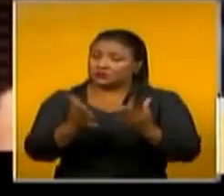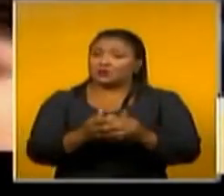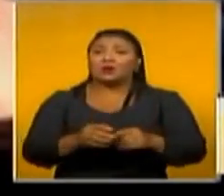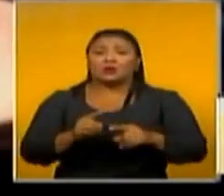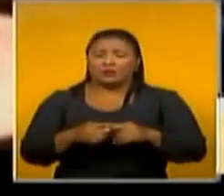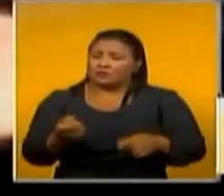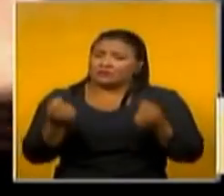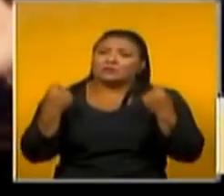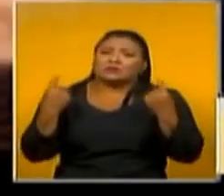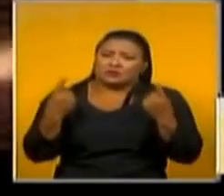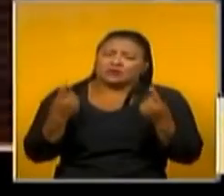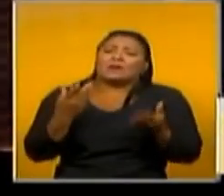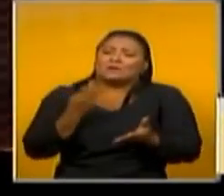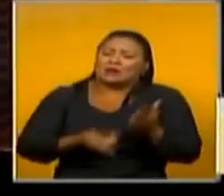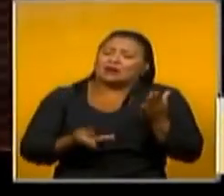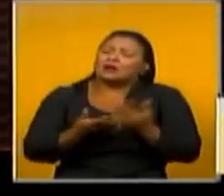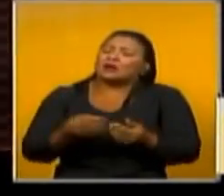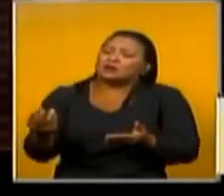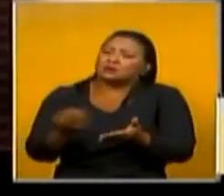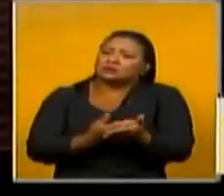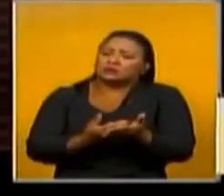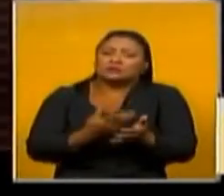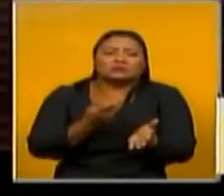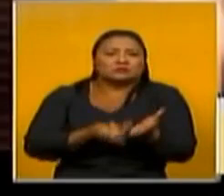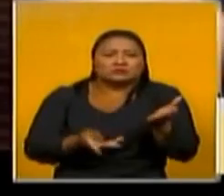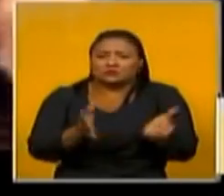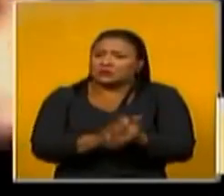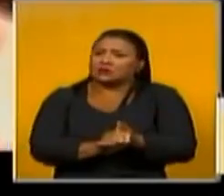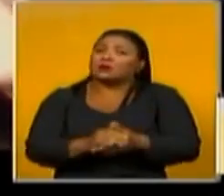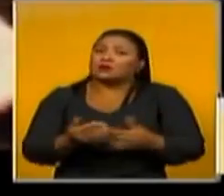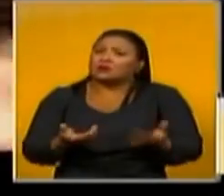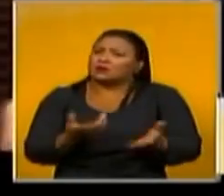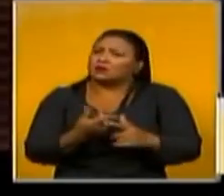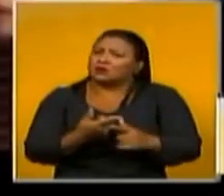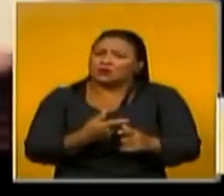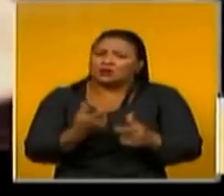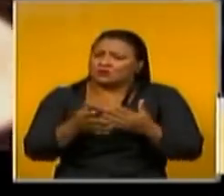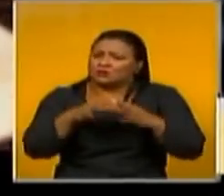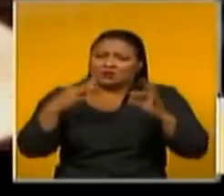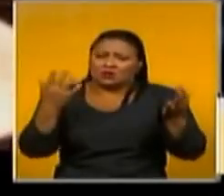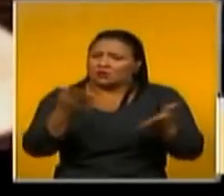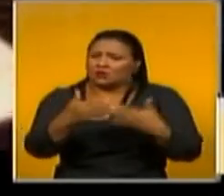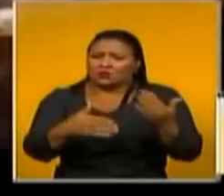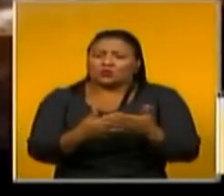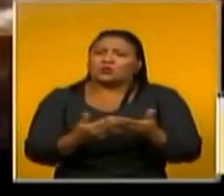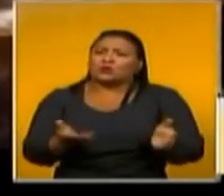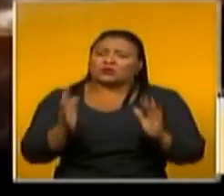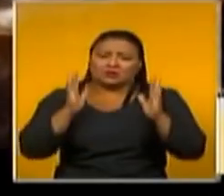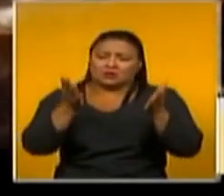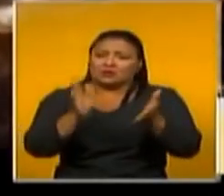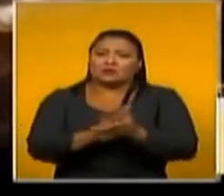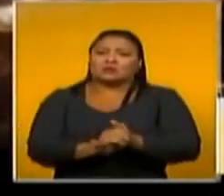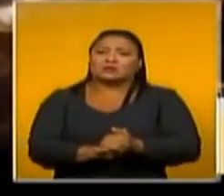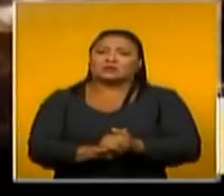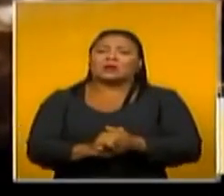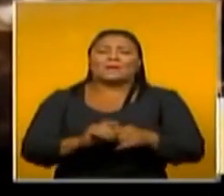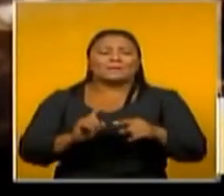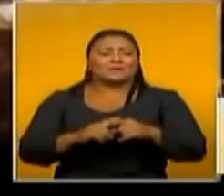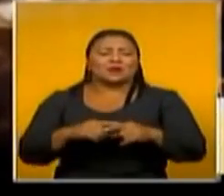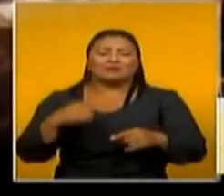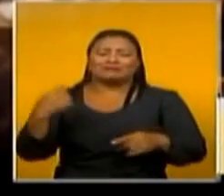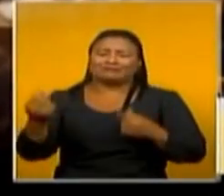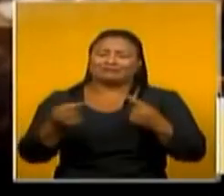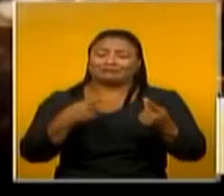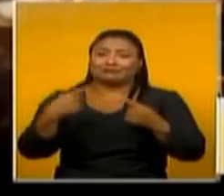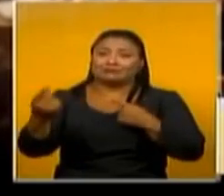que atenderme, pues. Si no, ¿para qué convoca? Discrepo con usted, es una crisis sanitaria en la ciudad. No quiere prestar atención. Tras estos altercados que tuvieron